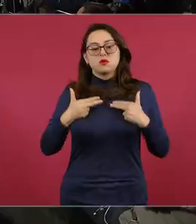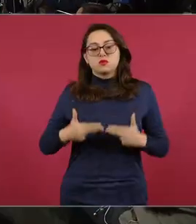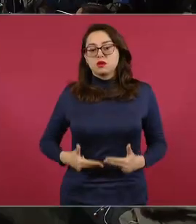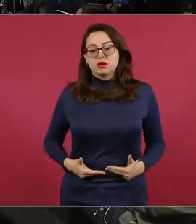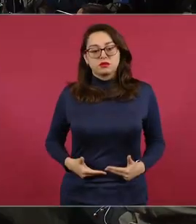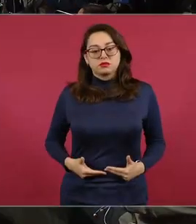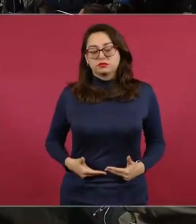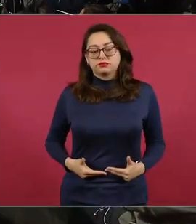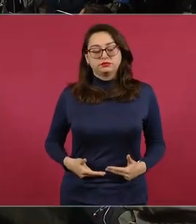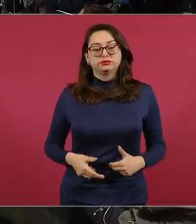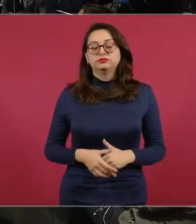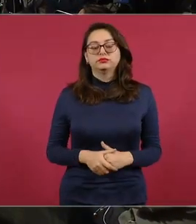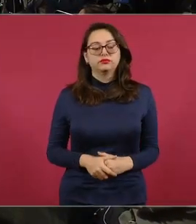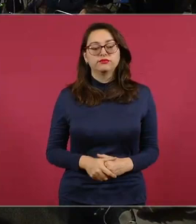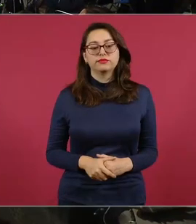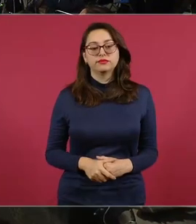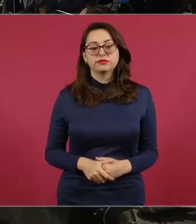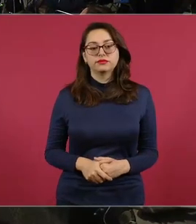limpiar,